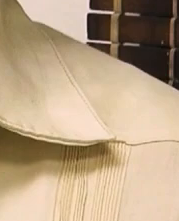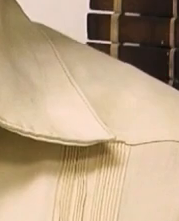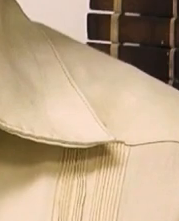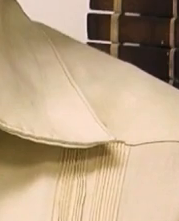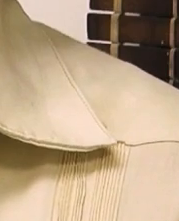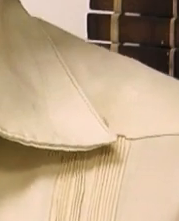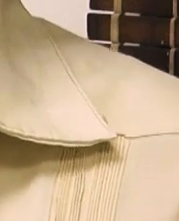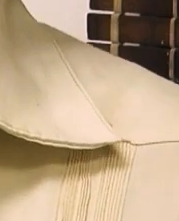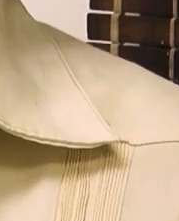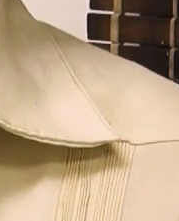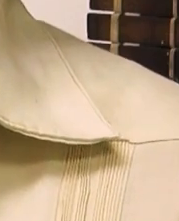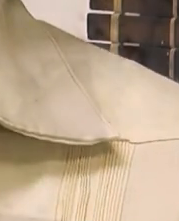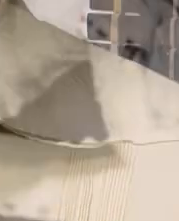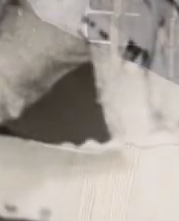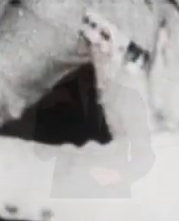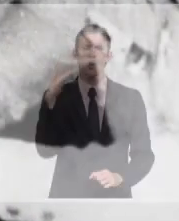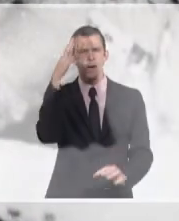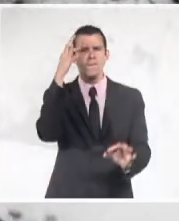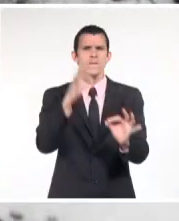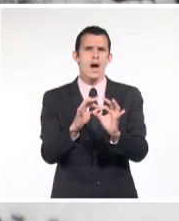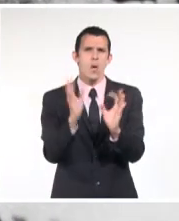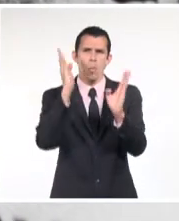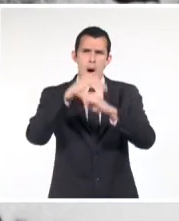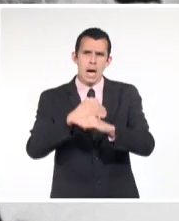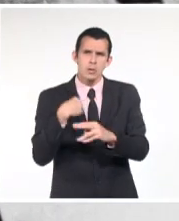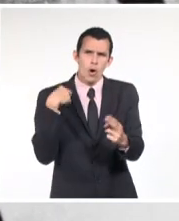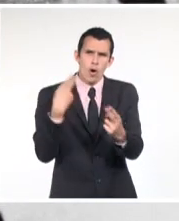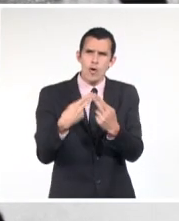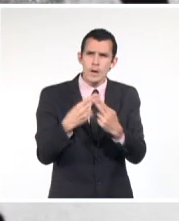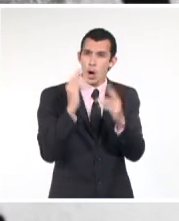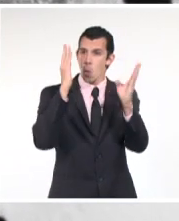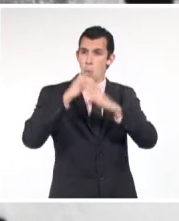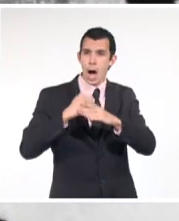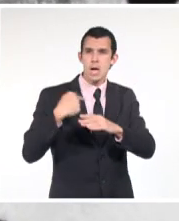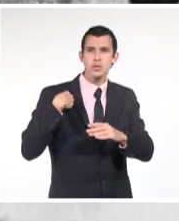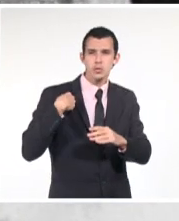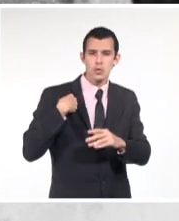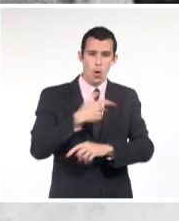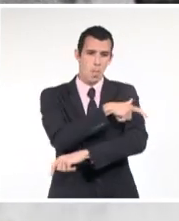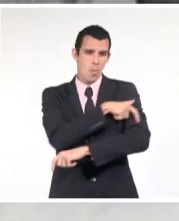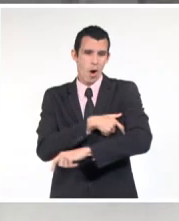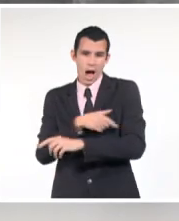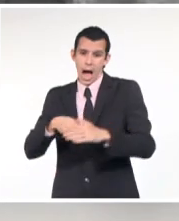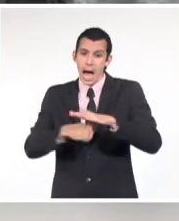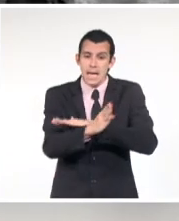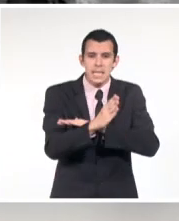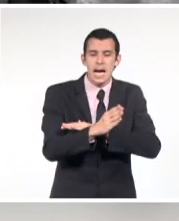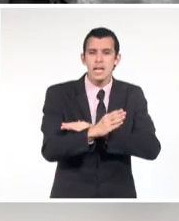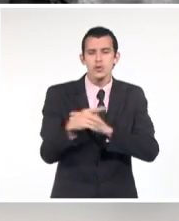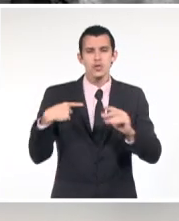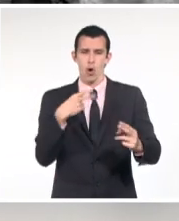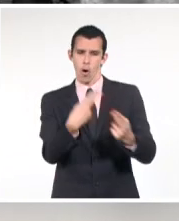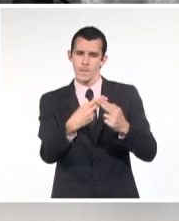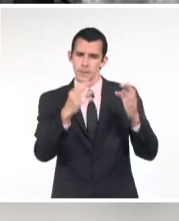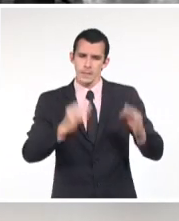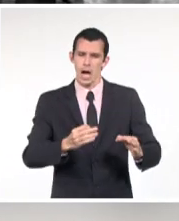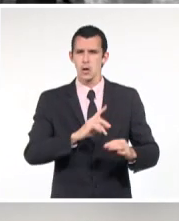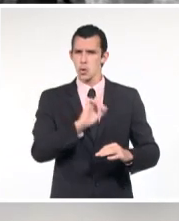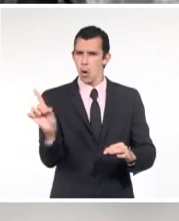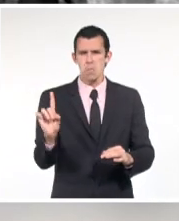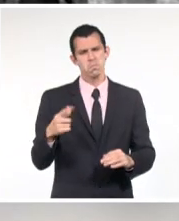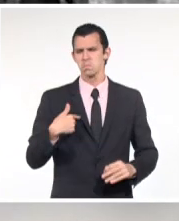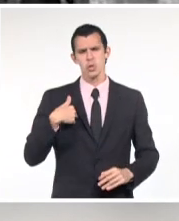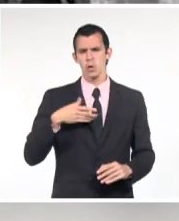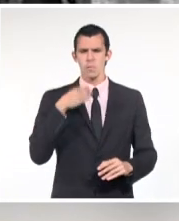Porque si uno hubiera tenido fe en que íbamos a ganar en el Moncada, no hubiera ido. Si no hubiera tenido fe cuando